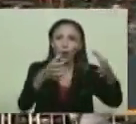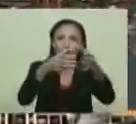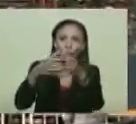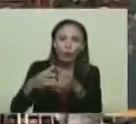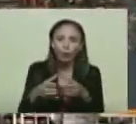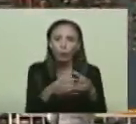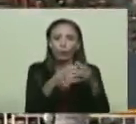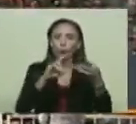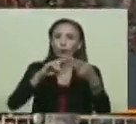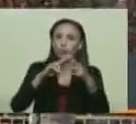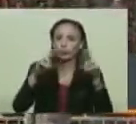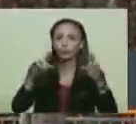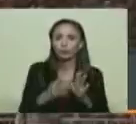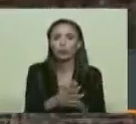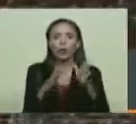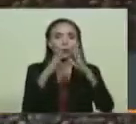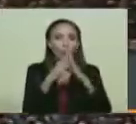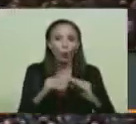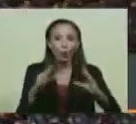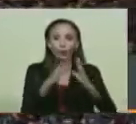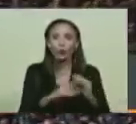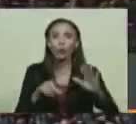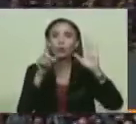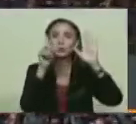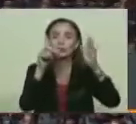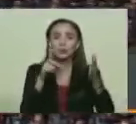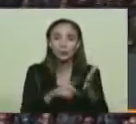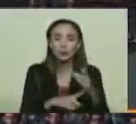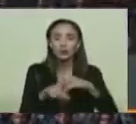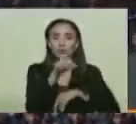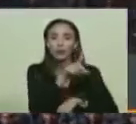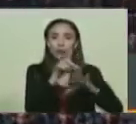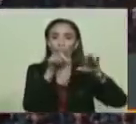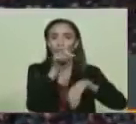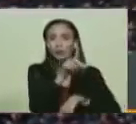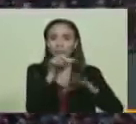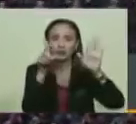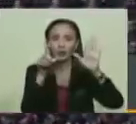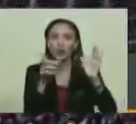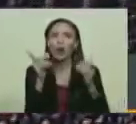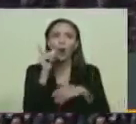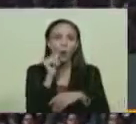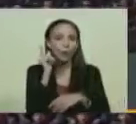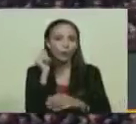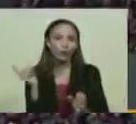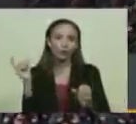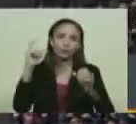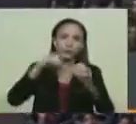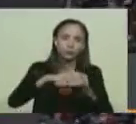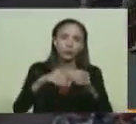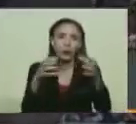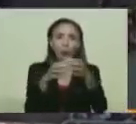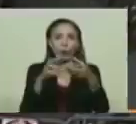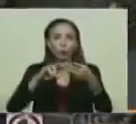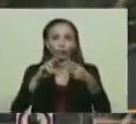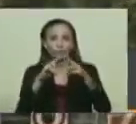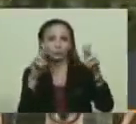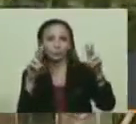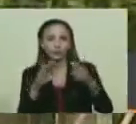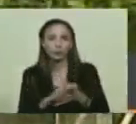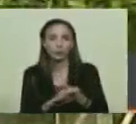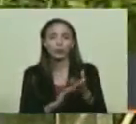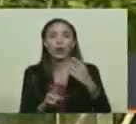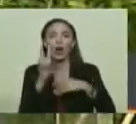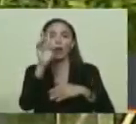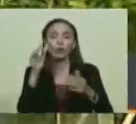estos 6.916 hombres y mujeres se incorporarán a los cuadrantes de paz y 2.000 de ellos irán